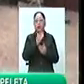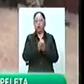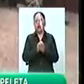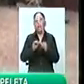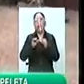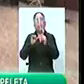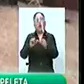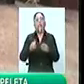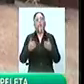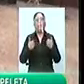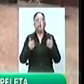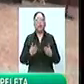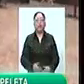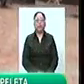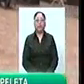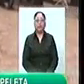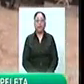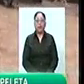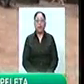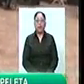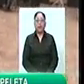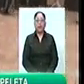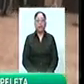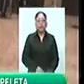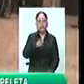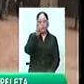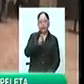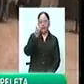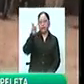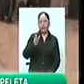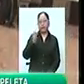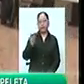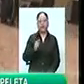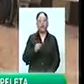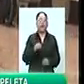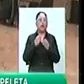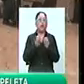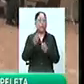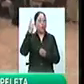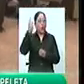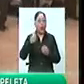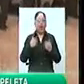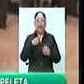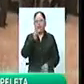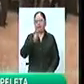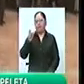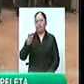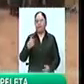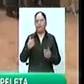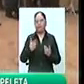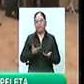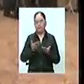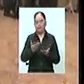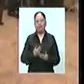que es las ubicaciones de las franjas de las organizaciones políticas, justamente en la papeleta. Son, bueno, ya se ha sorteado